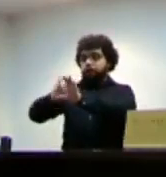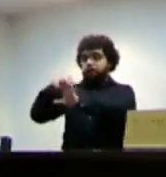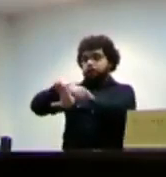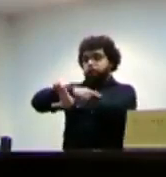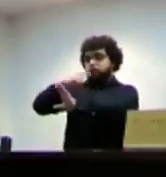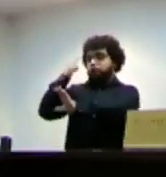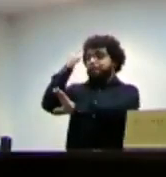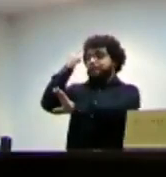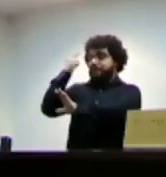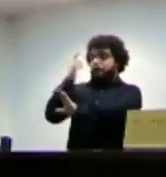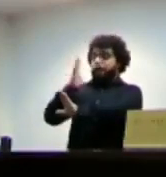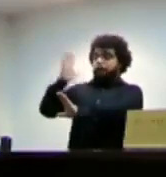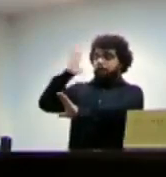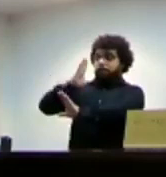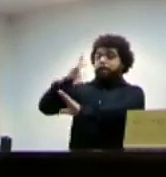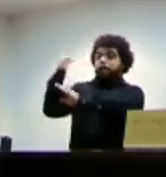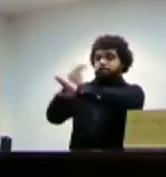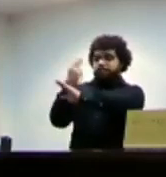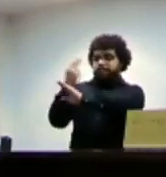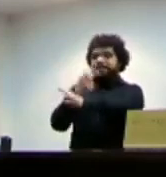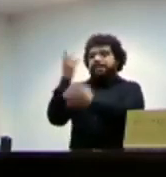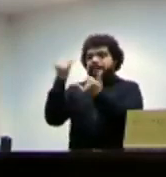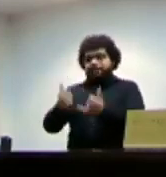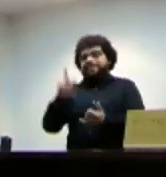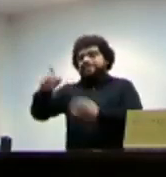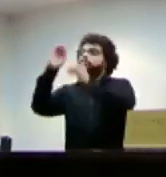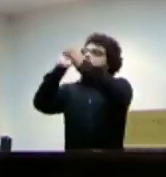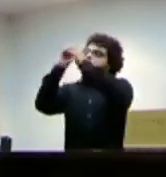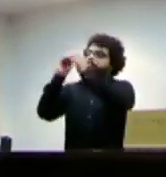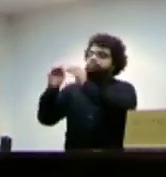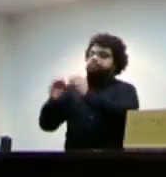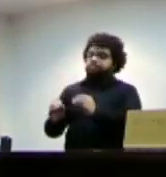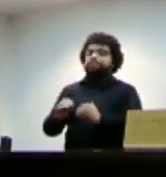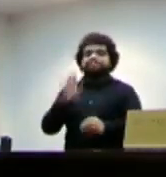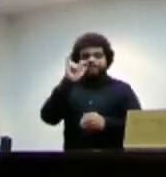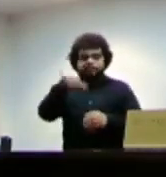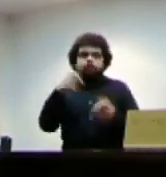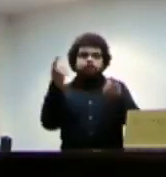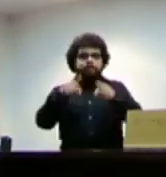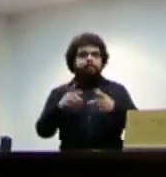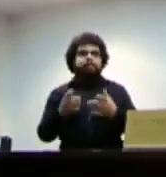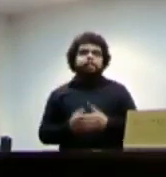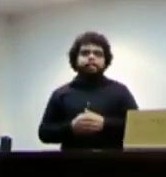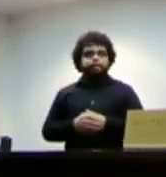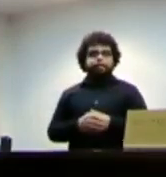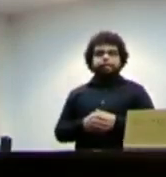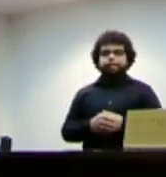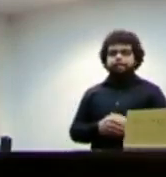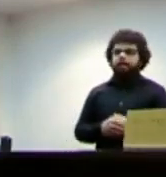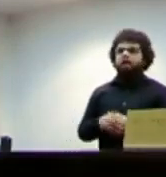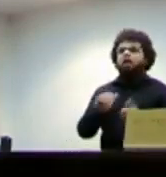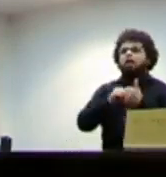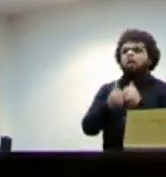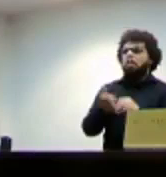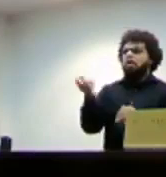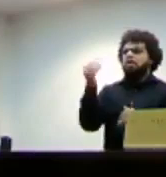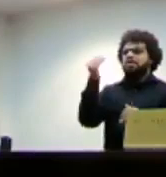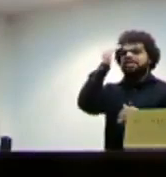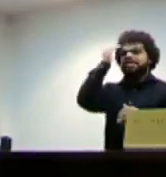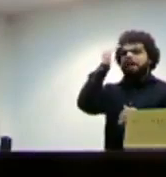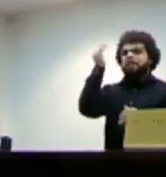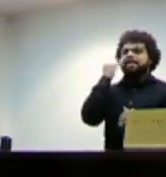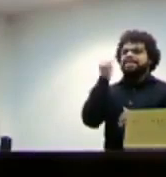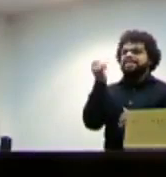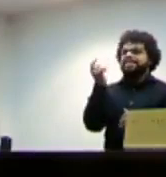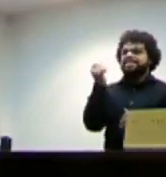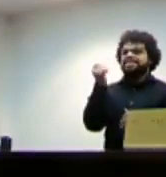proyectado, pues hay un ajuste que tenemos que ir mirando y eso es lo que están haciendo ahora mismo. Pero, ¿cómo ellos saben que han usado más combustible si la generación está a cargo de